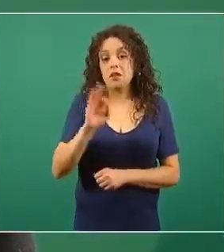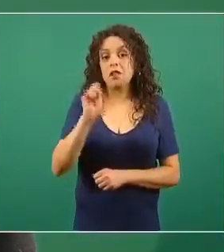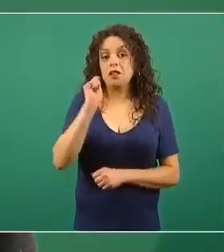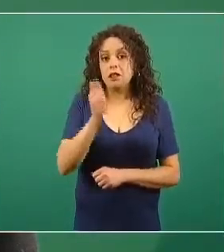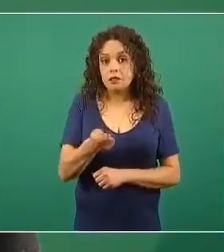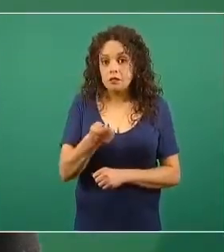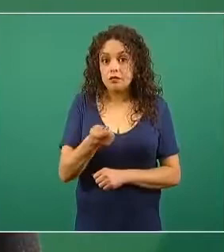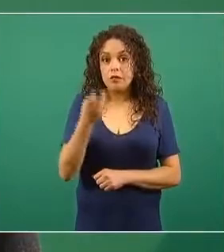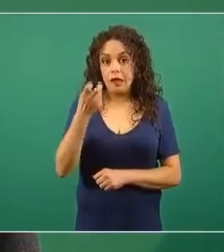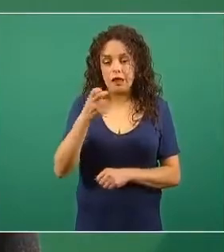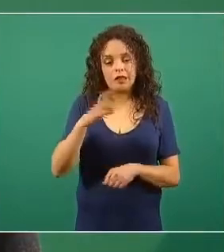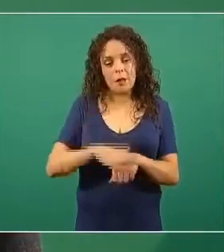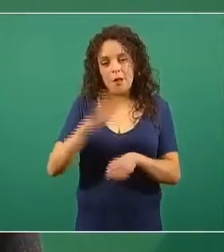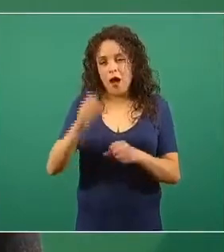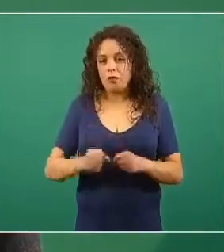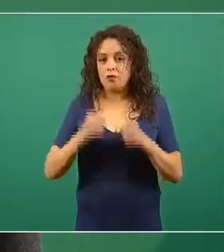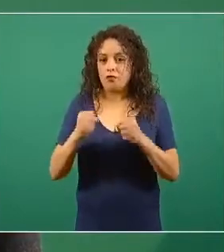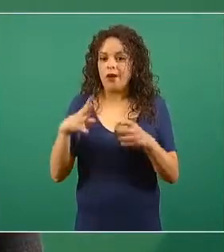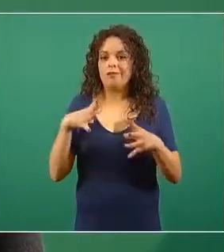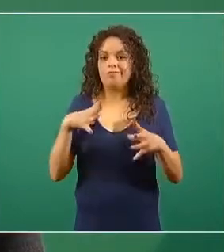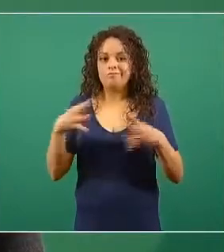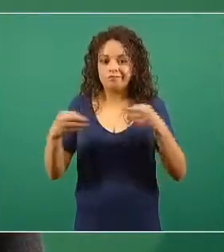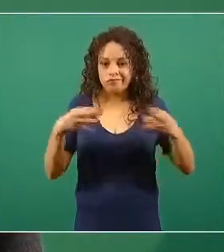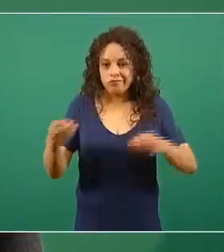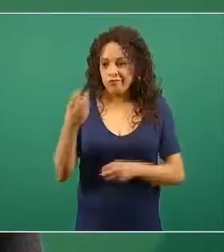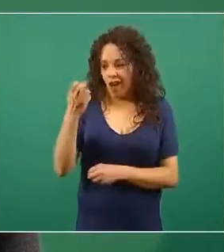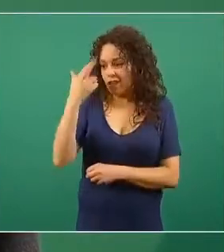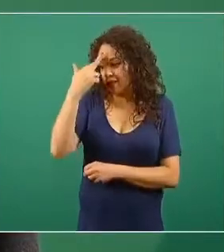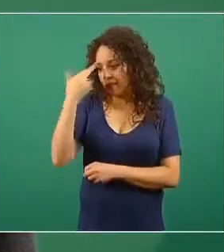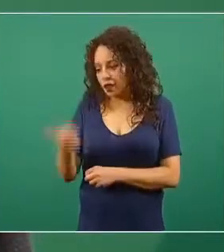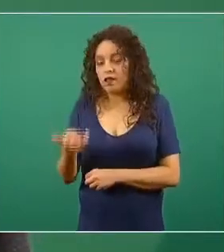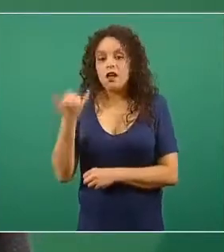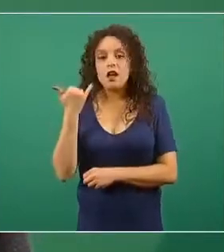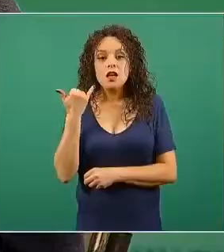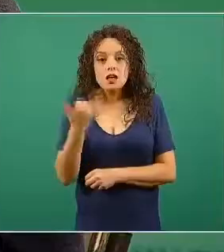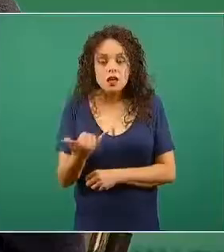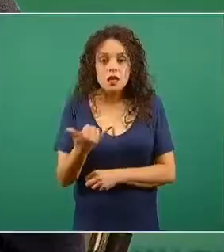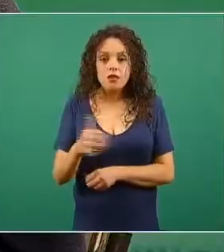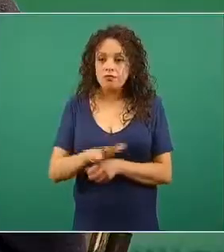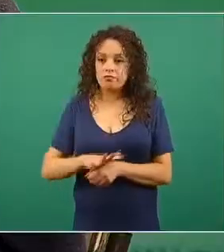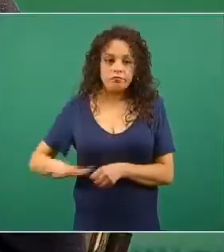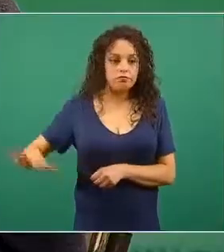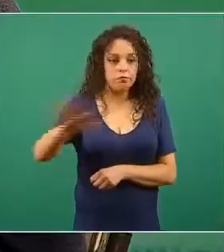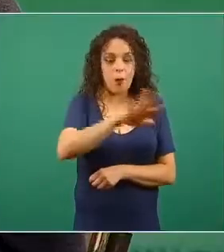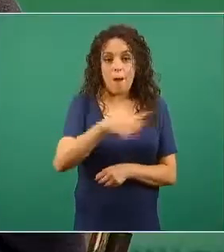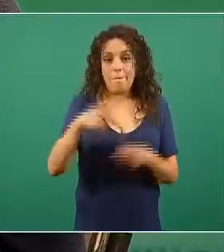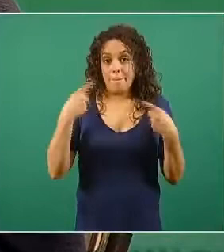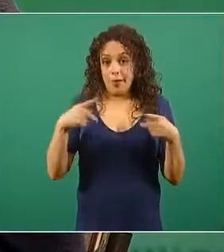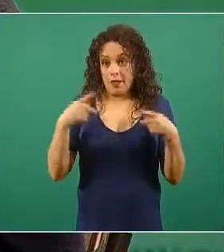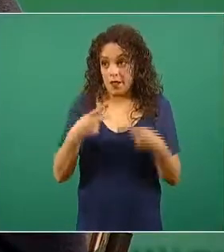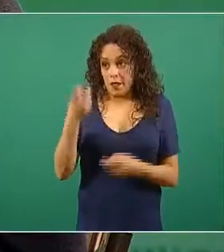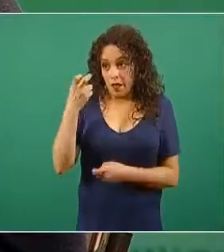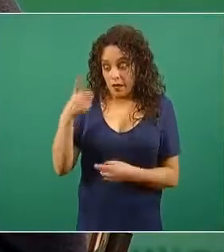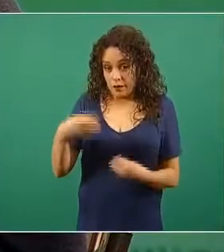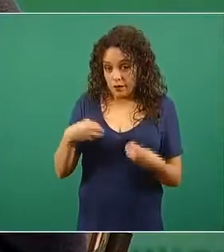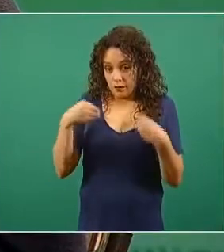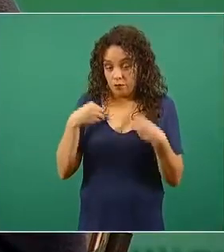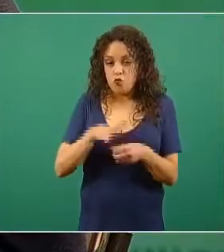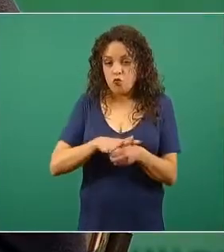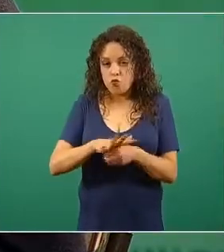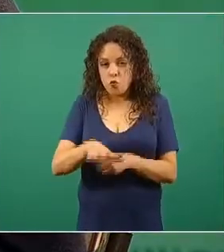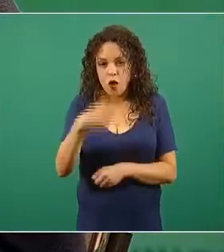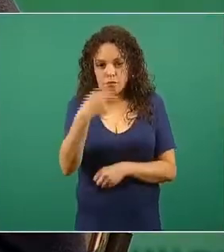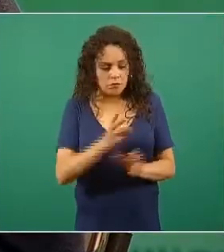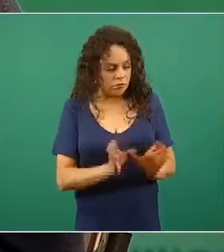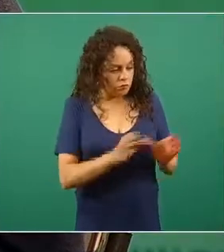la transmisión y cuál es la condición de la población y cuáles son los grupos de riesgo